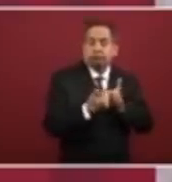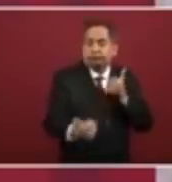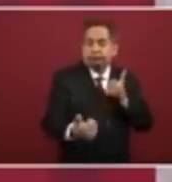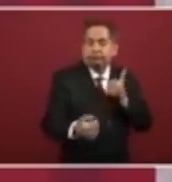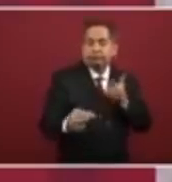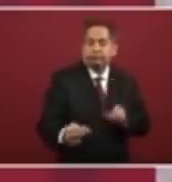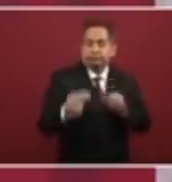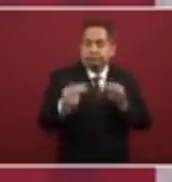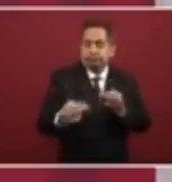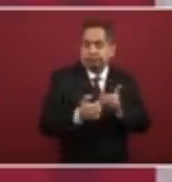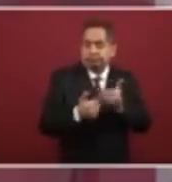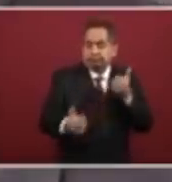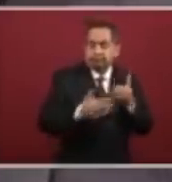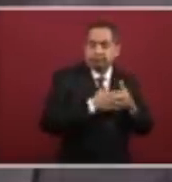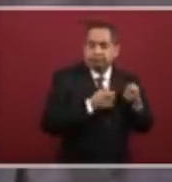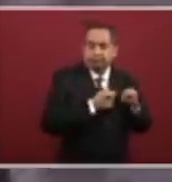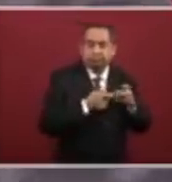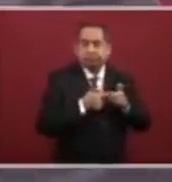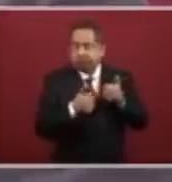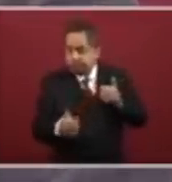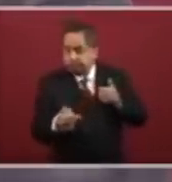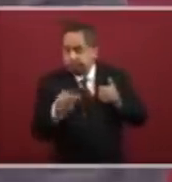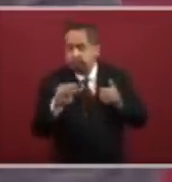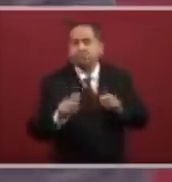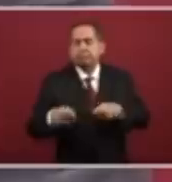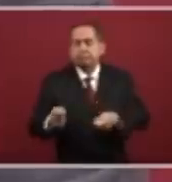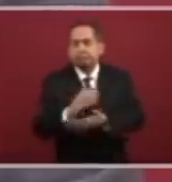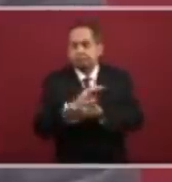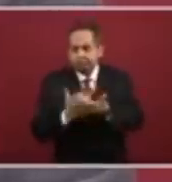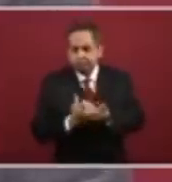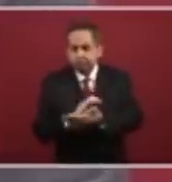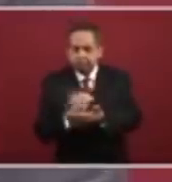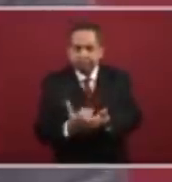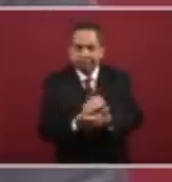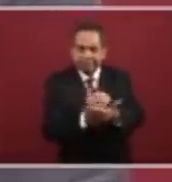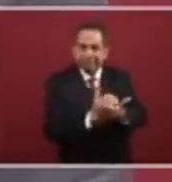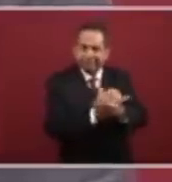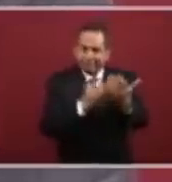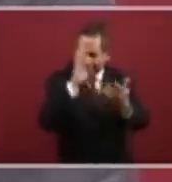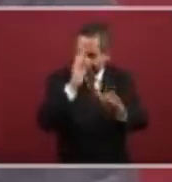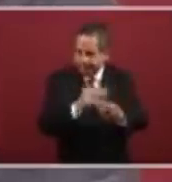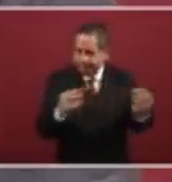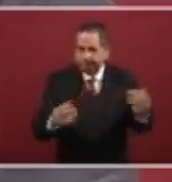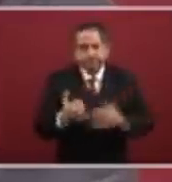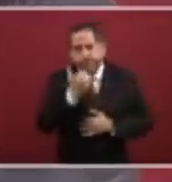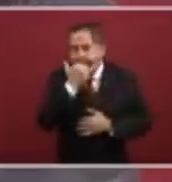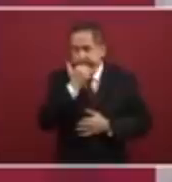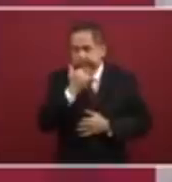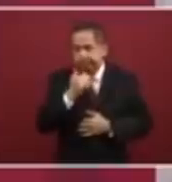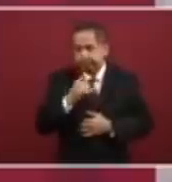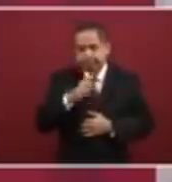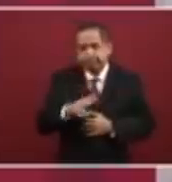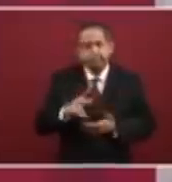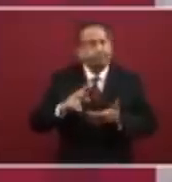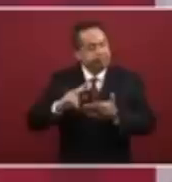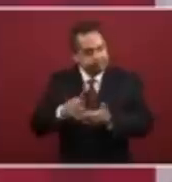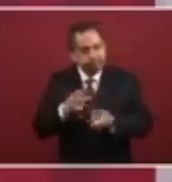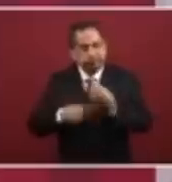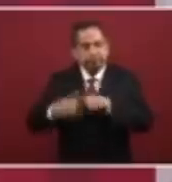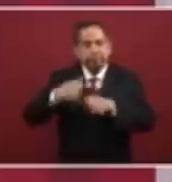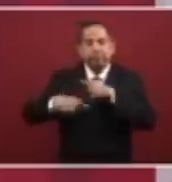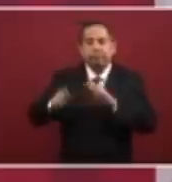todo. Entonces, este es un regreso a que el gobierno